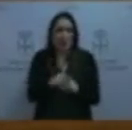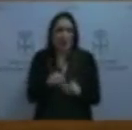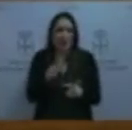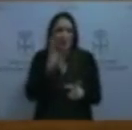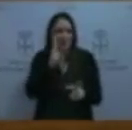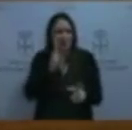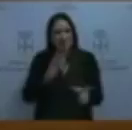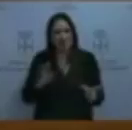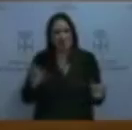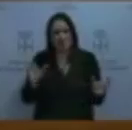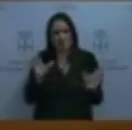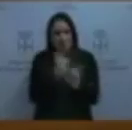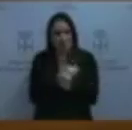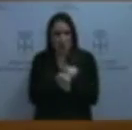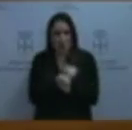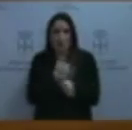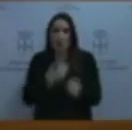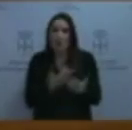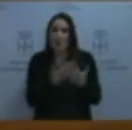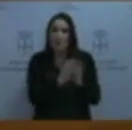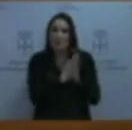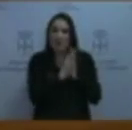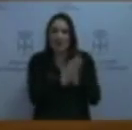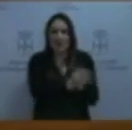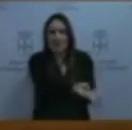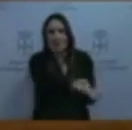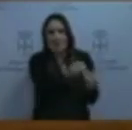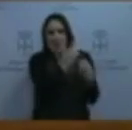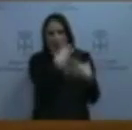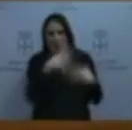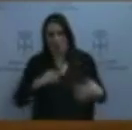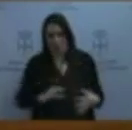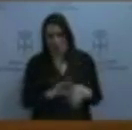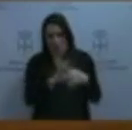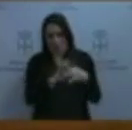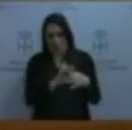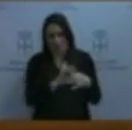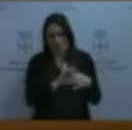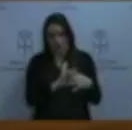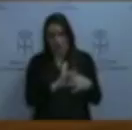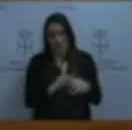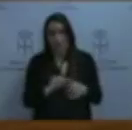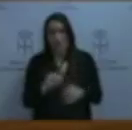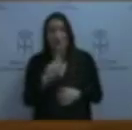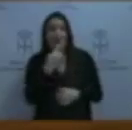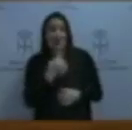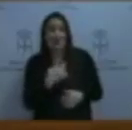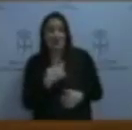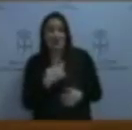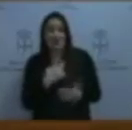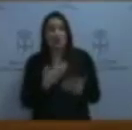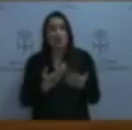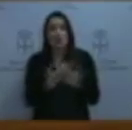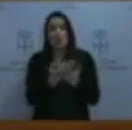desilustrado. Les pedimos información a este respecto. Nos dijeron que no había sido